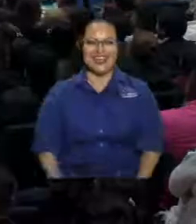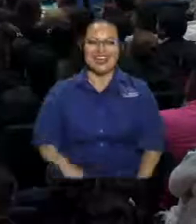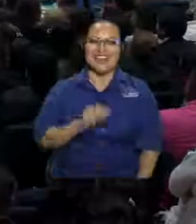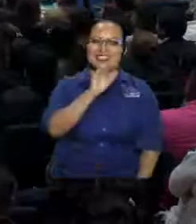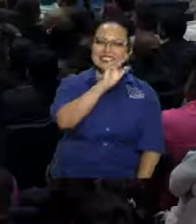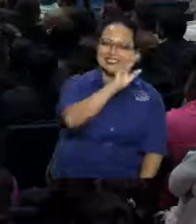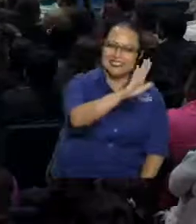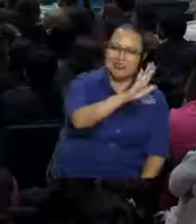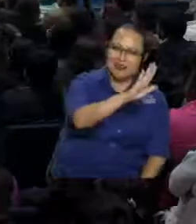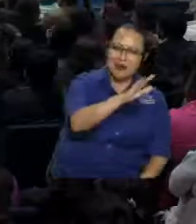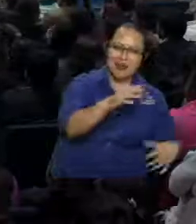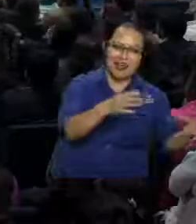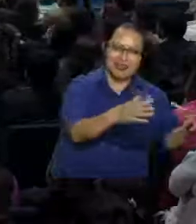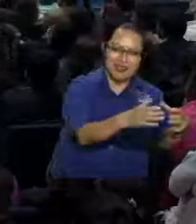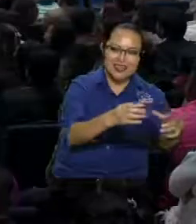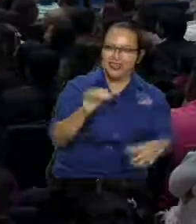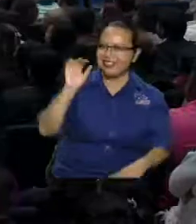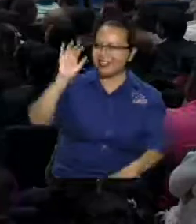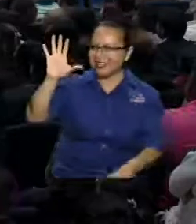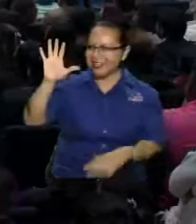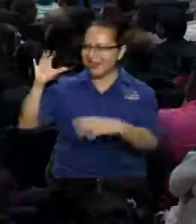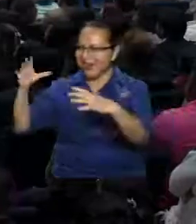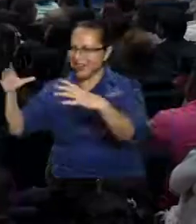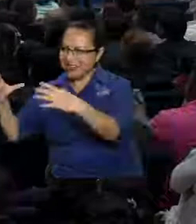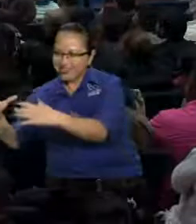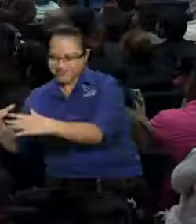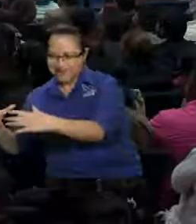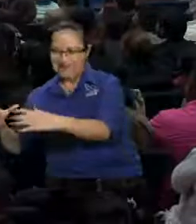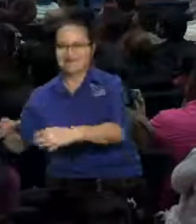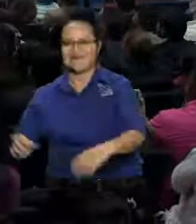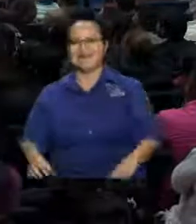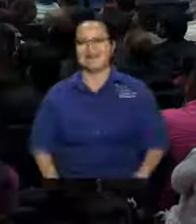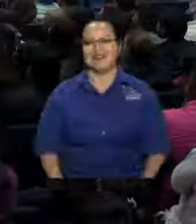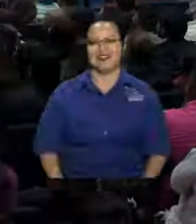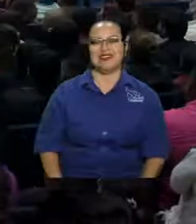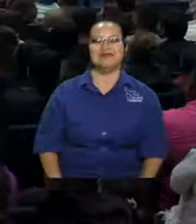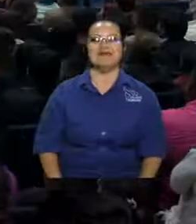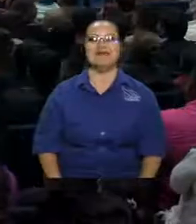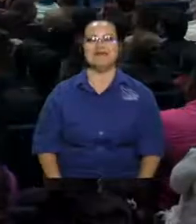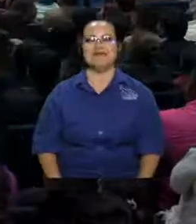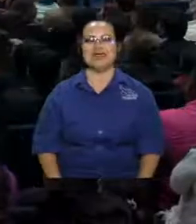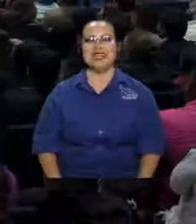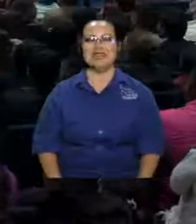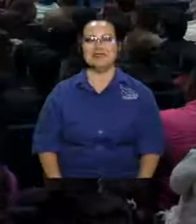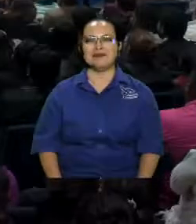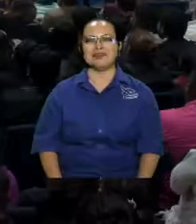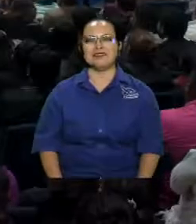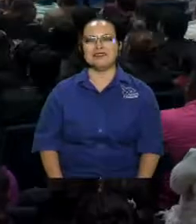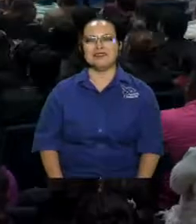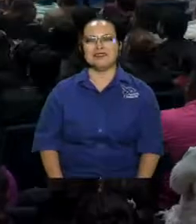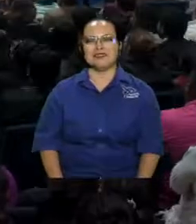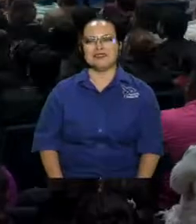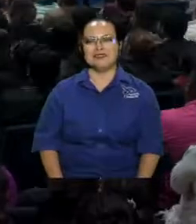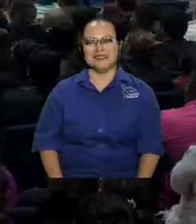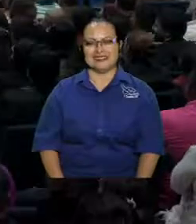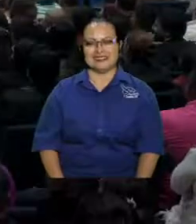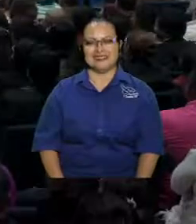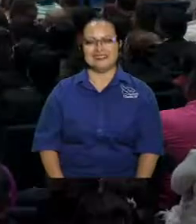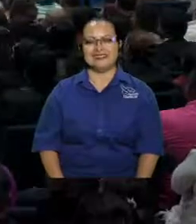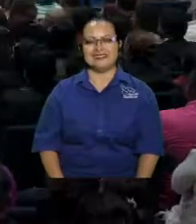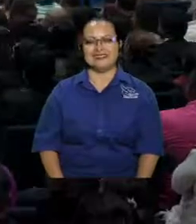10. 5 ahí y 5 aquí, por favor, con eso. 10, ahí. Puchica.